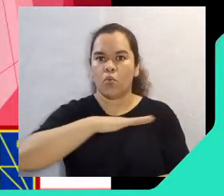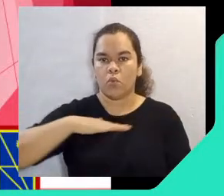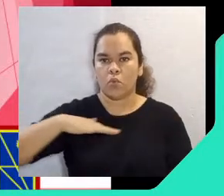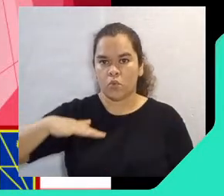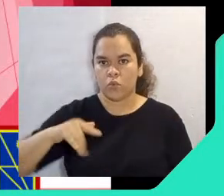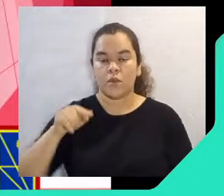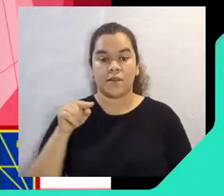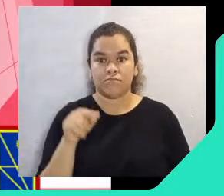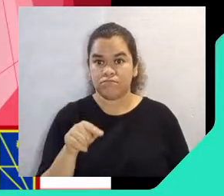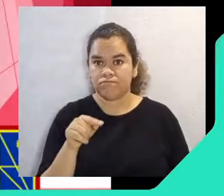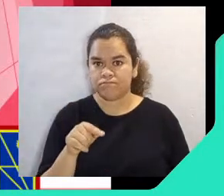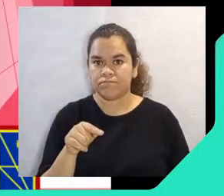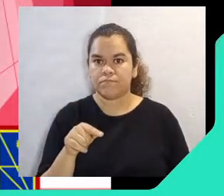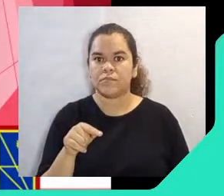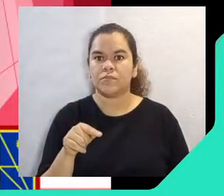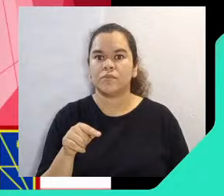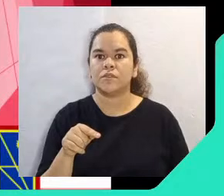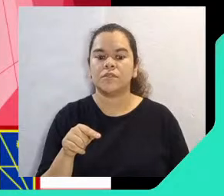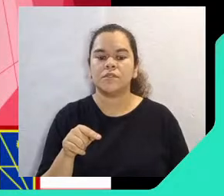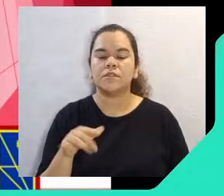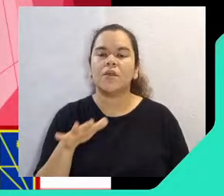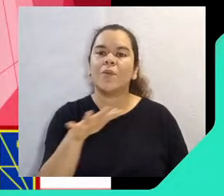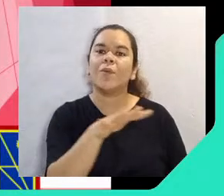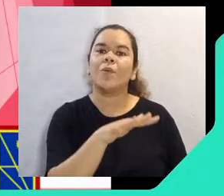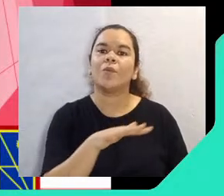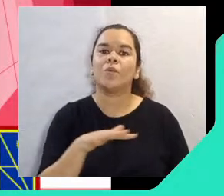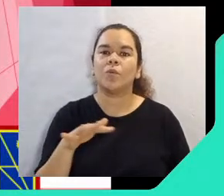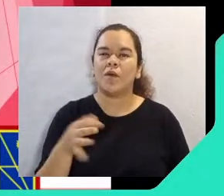y exclusivamente a la ubicación